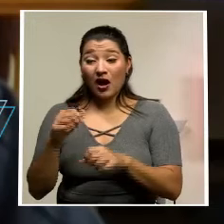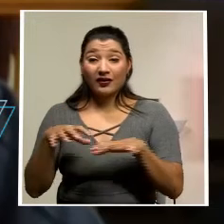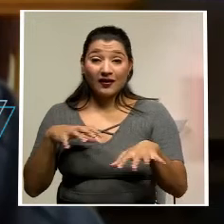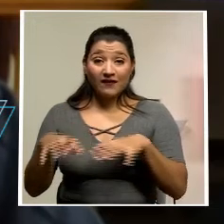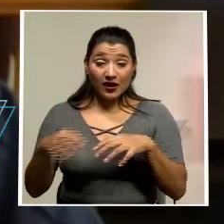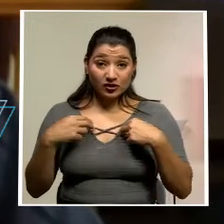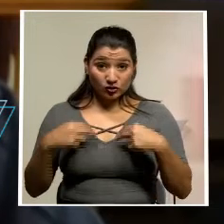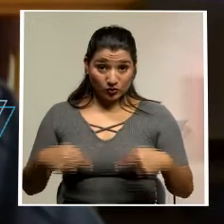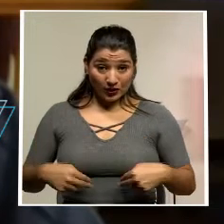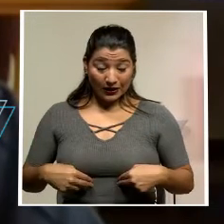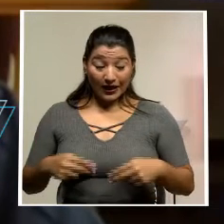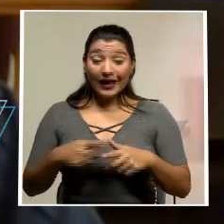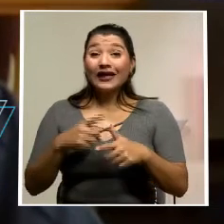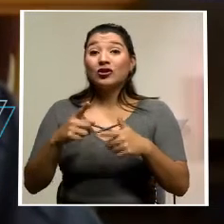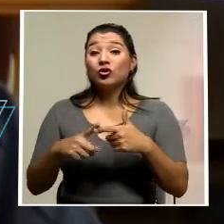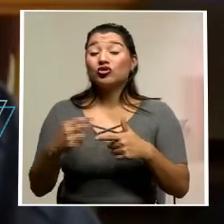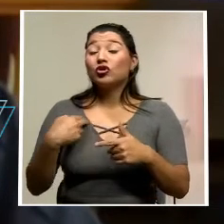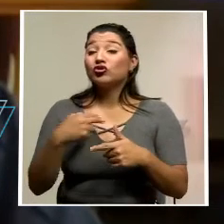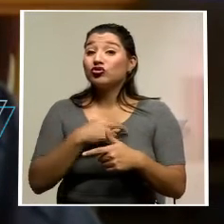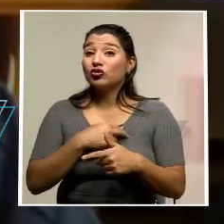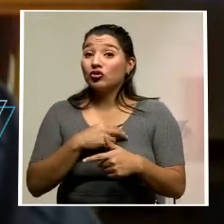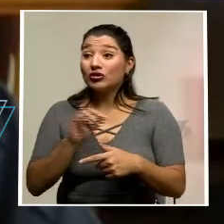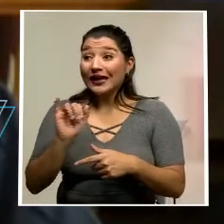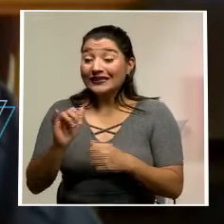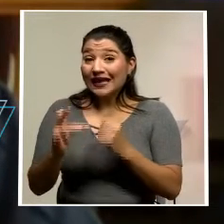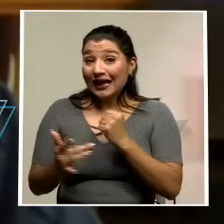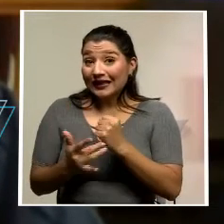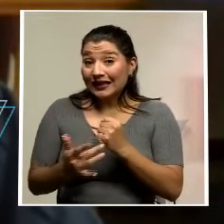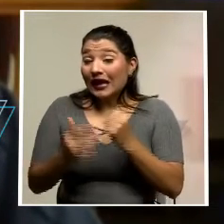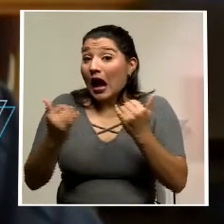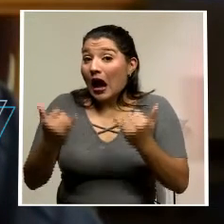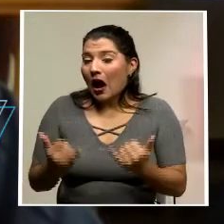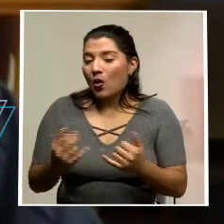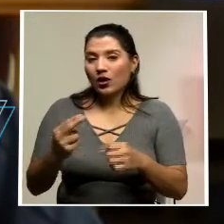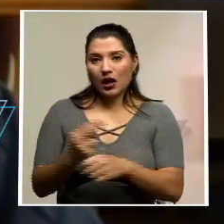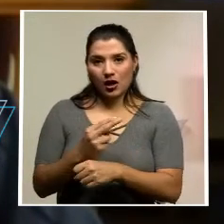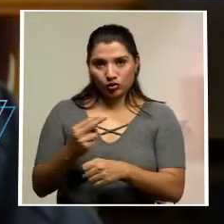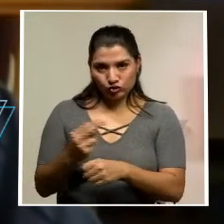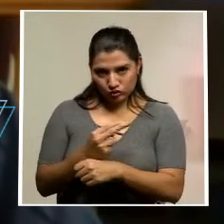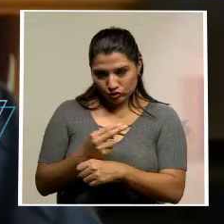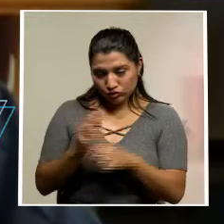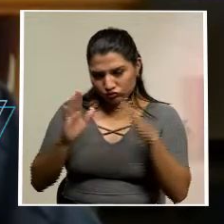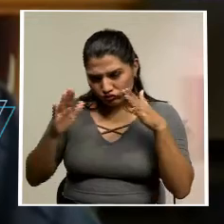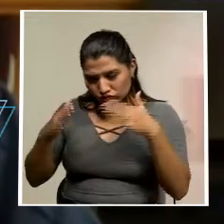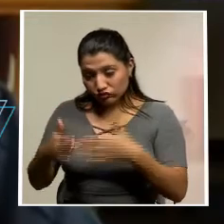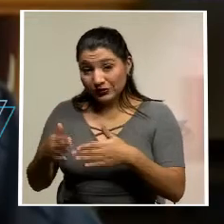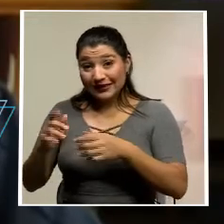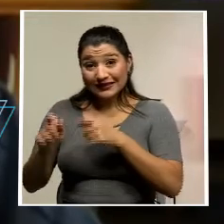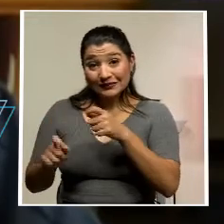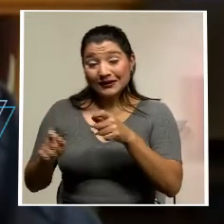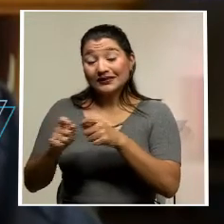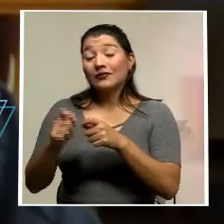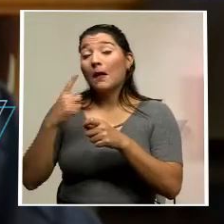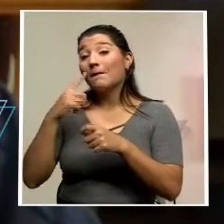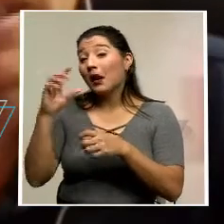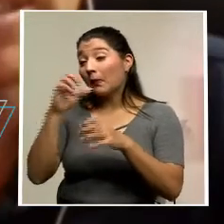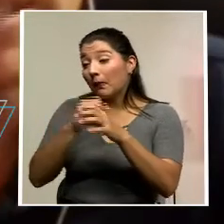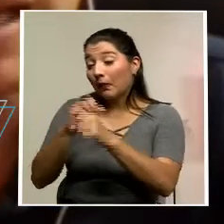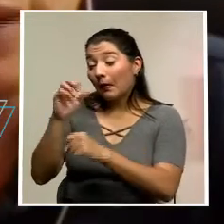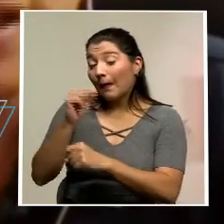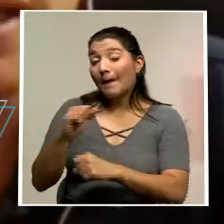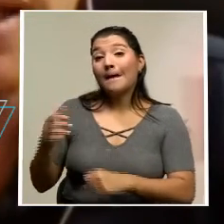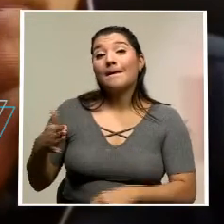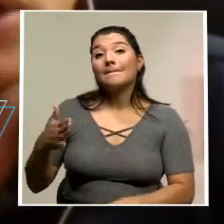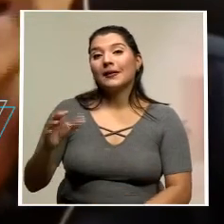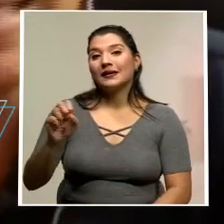técnica que nosotros actualmente la estamos utilizando y dirigiendo específicamente para la detección de pez